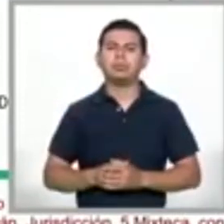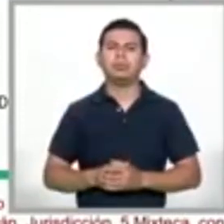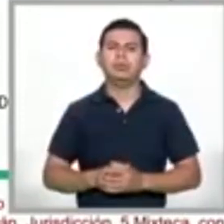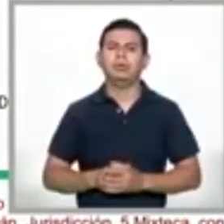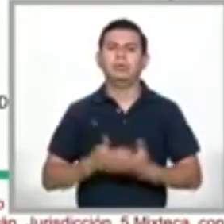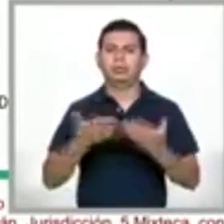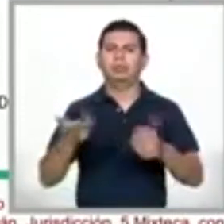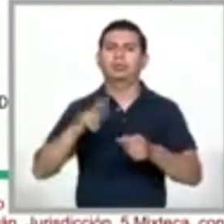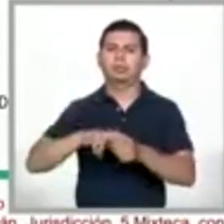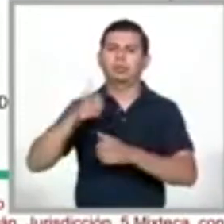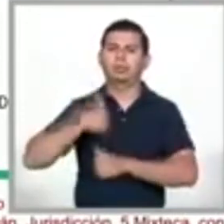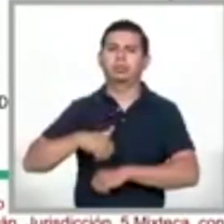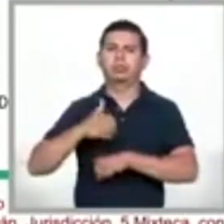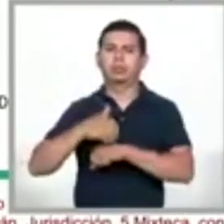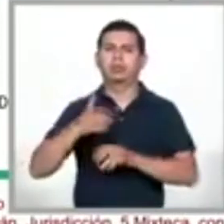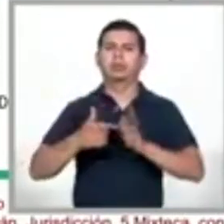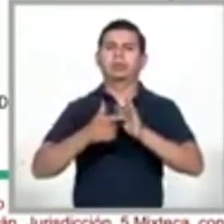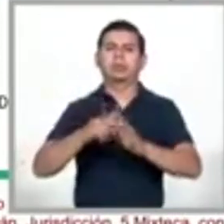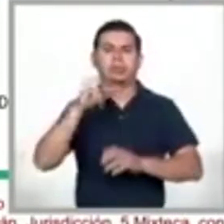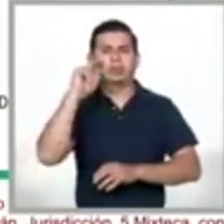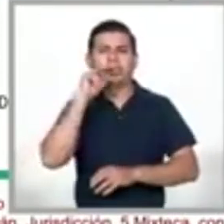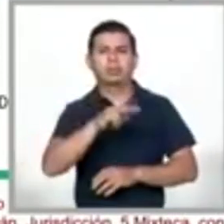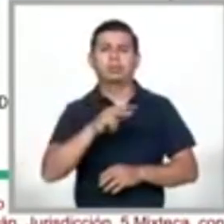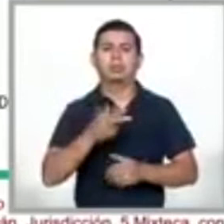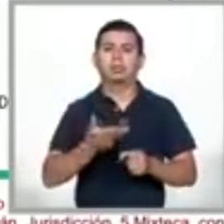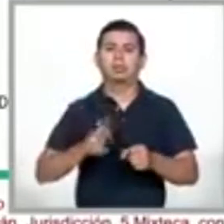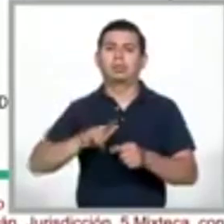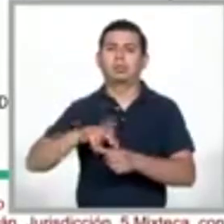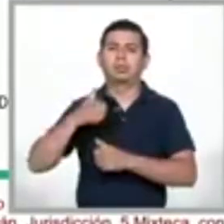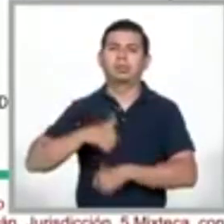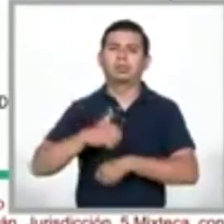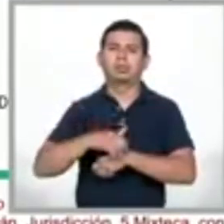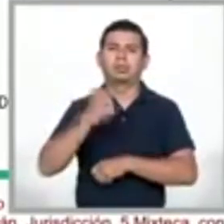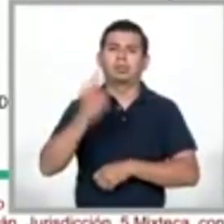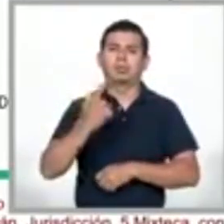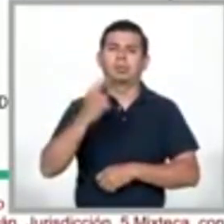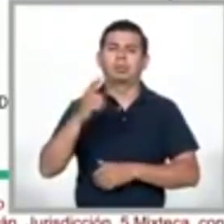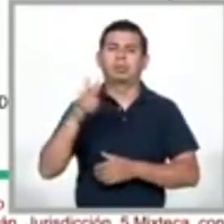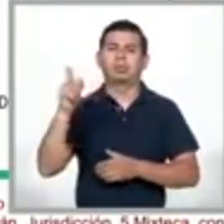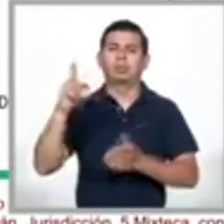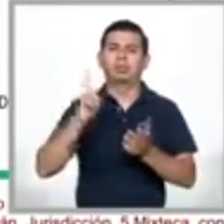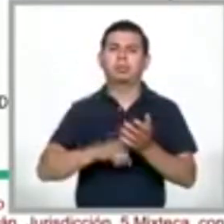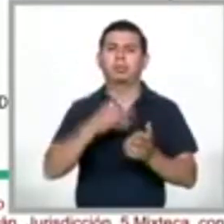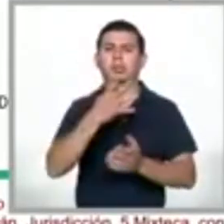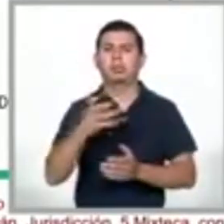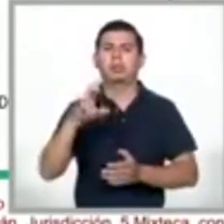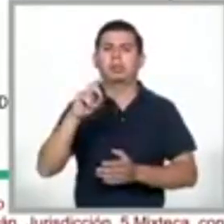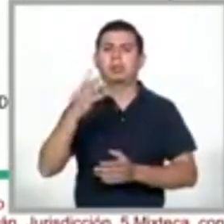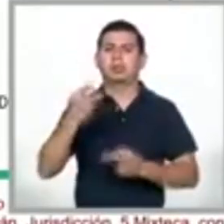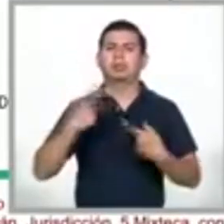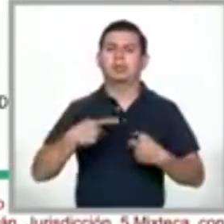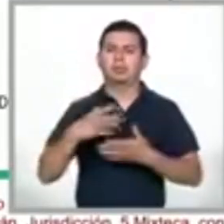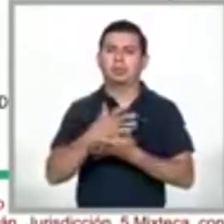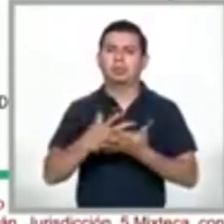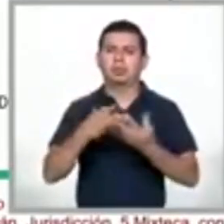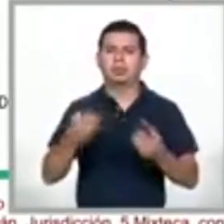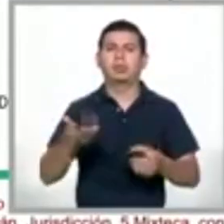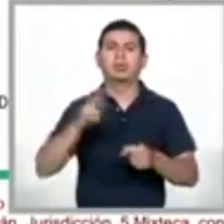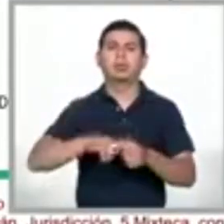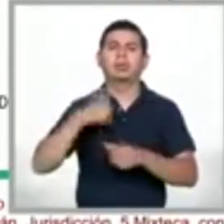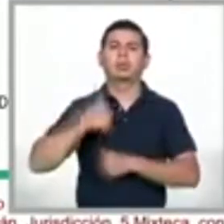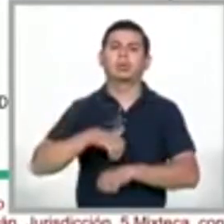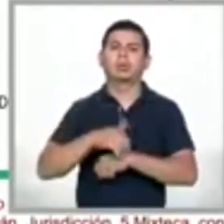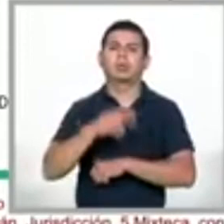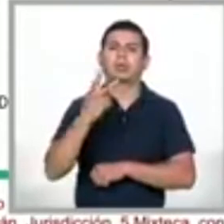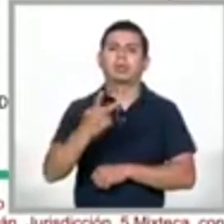por jurisdicción sanitaria, observamos que la jurisdicción sanitaria número 1 reporta 1.439, la jurisdicción